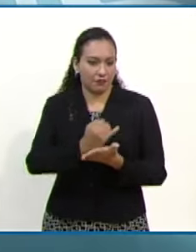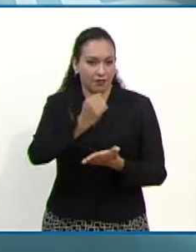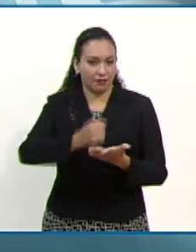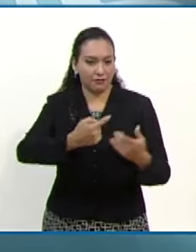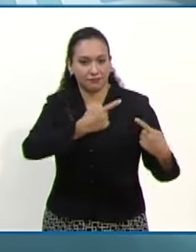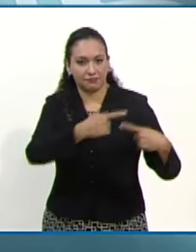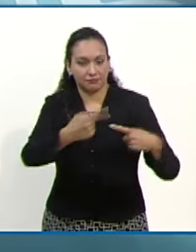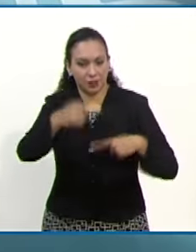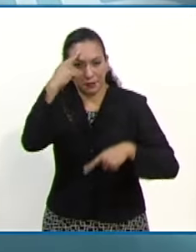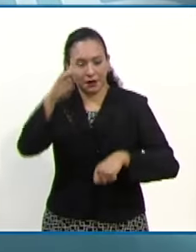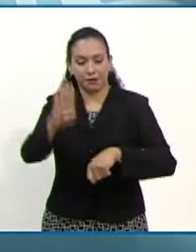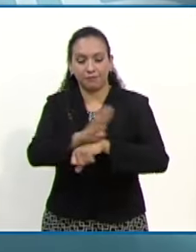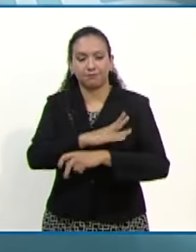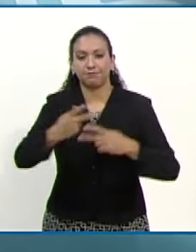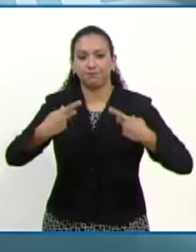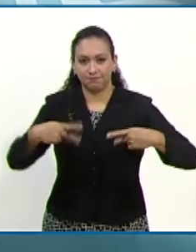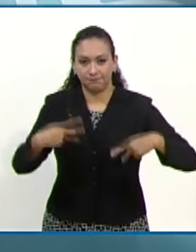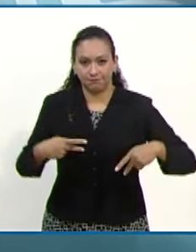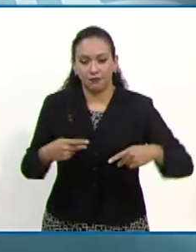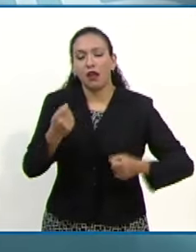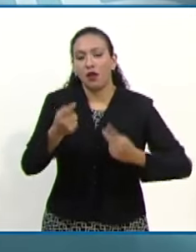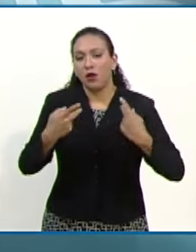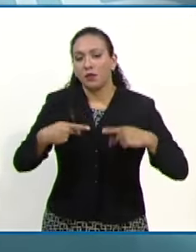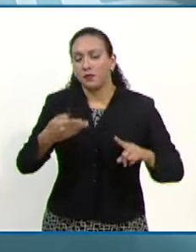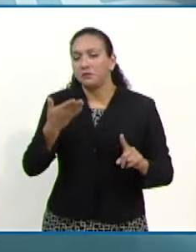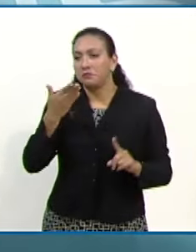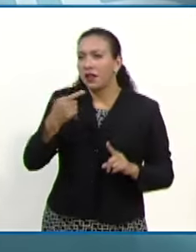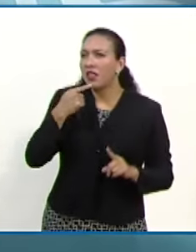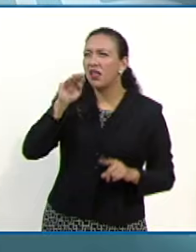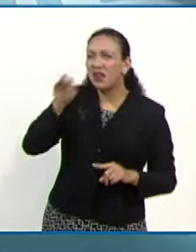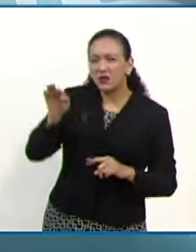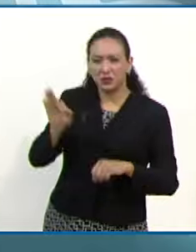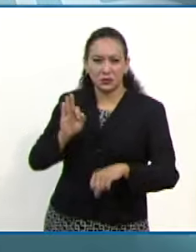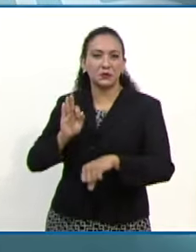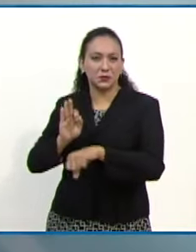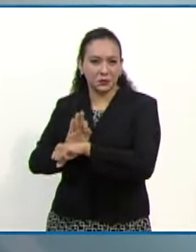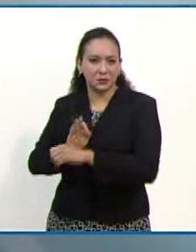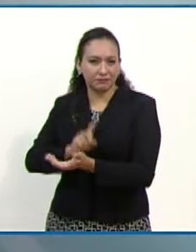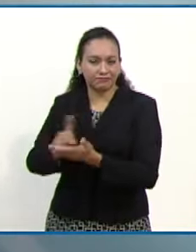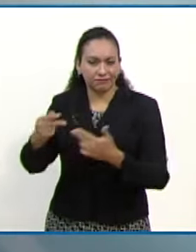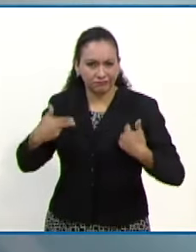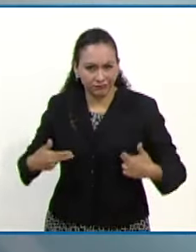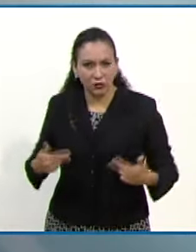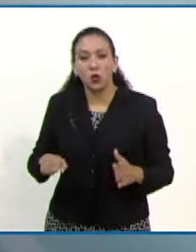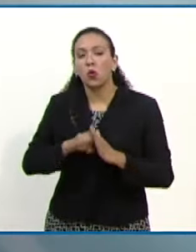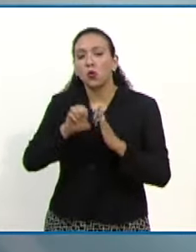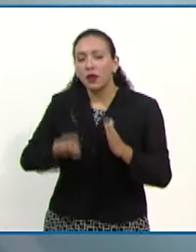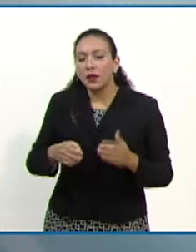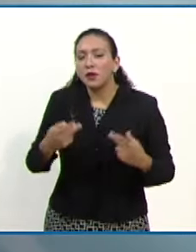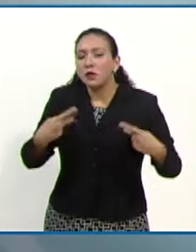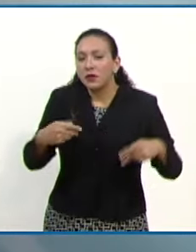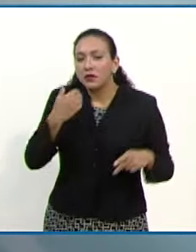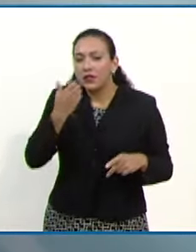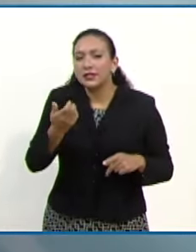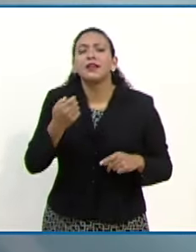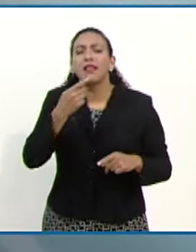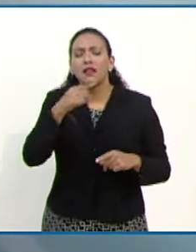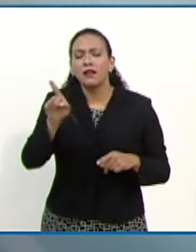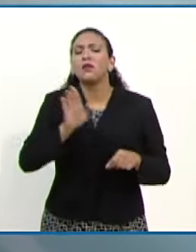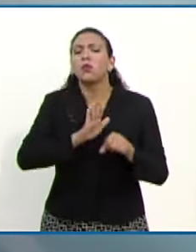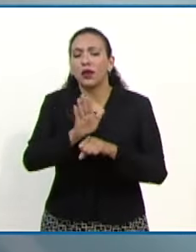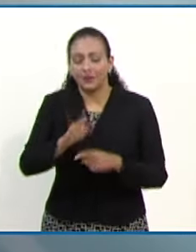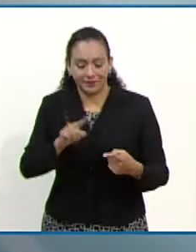para las personas que acuden a solicitar un amparo, esto ha permitido, por ejemplo, recibir medicamentos que las autoridades del sector